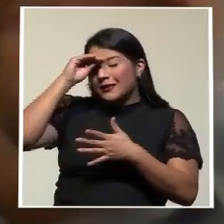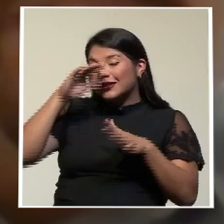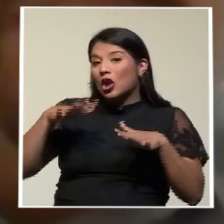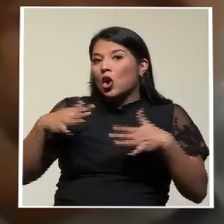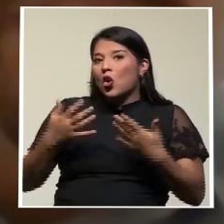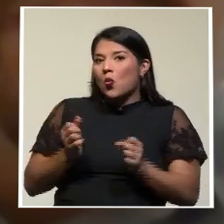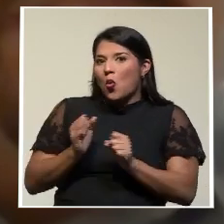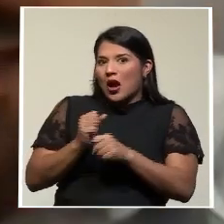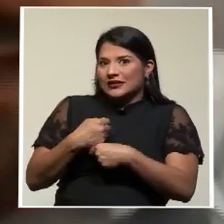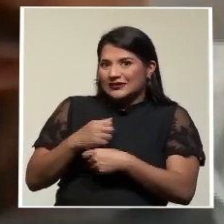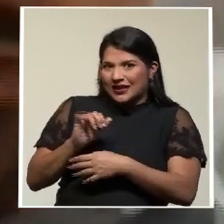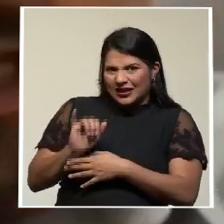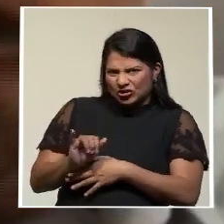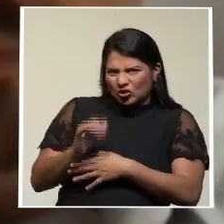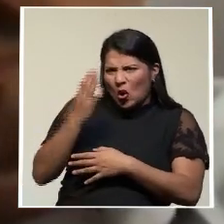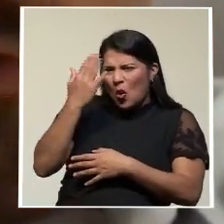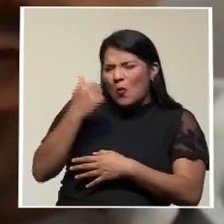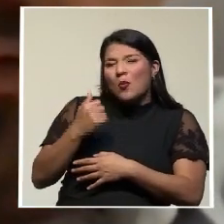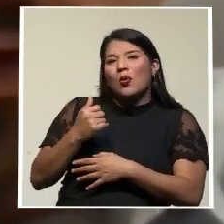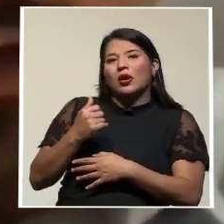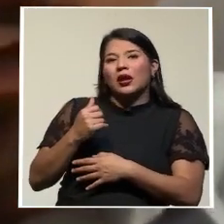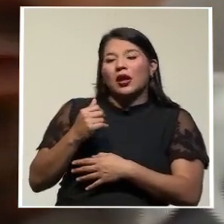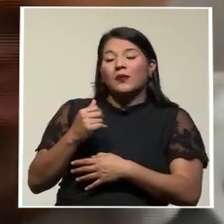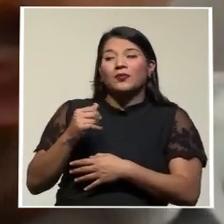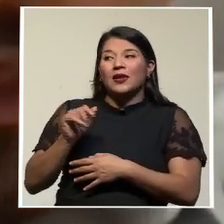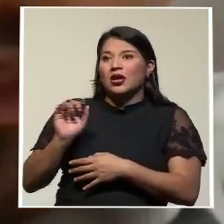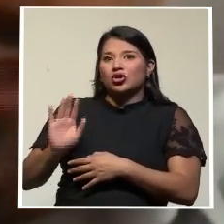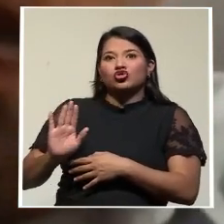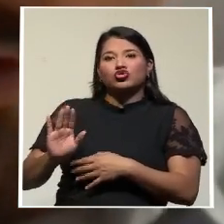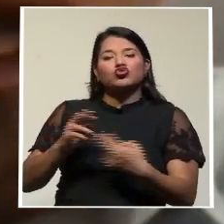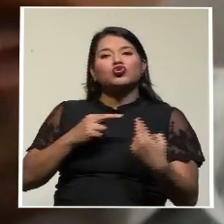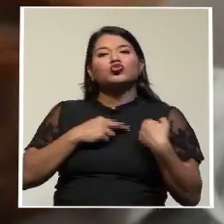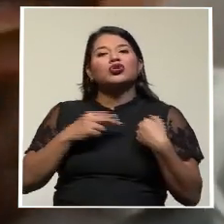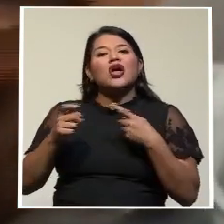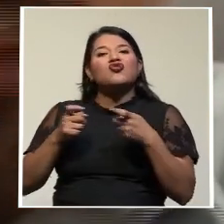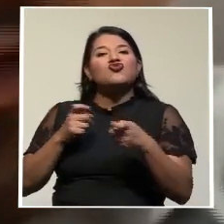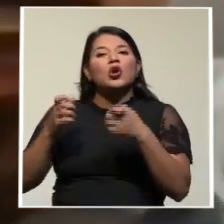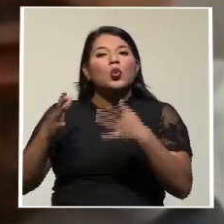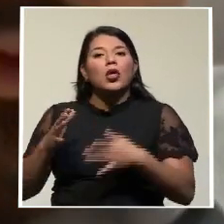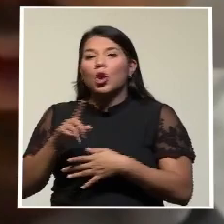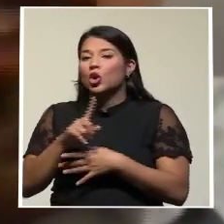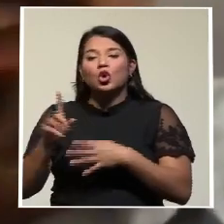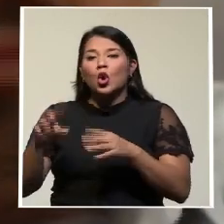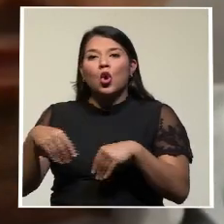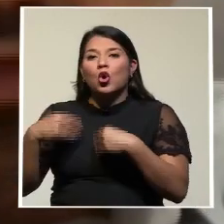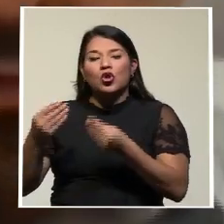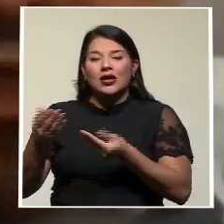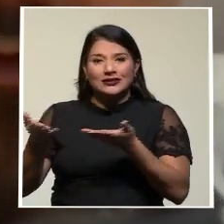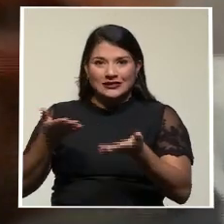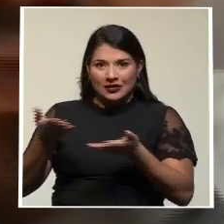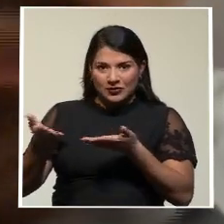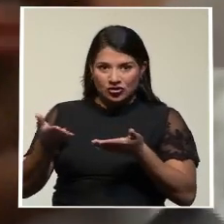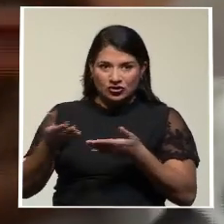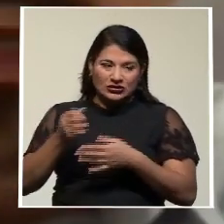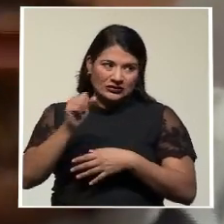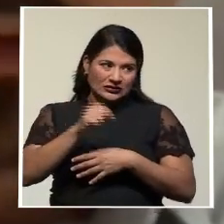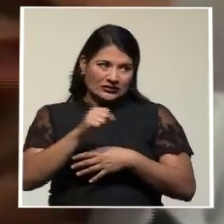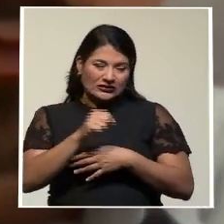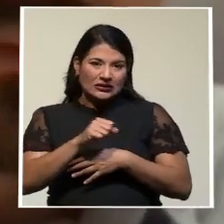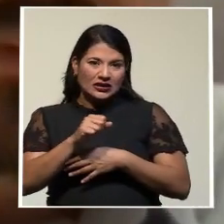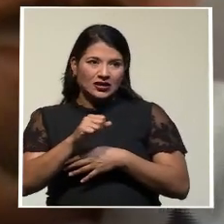función la SUTEL es un órgano regulador, no es prestador, ejecutor de servicios. Es una